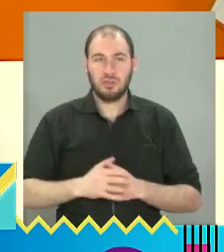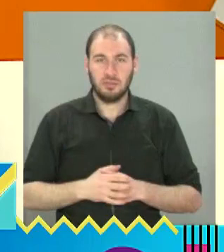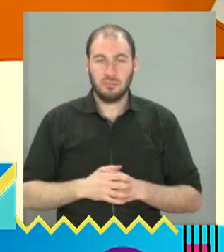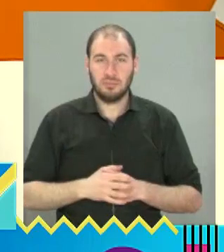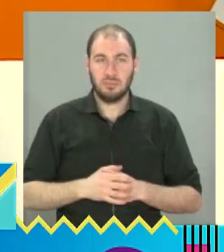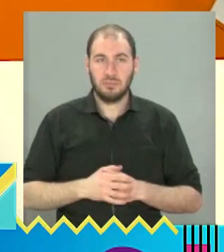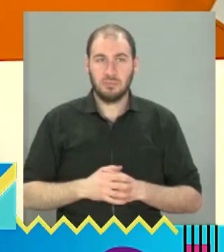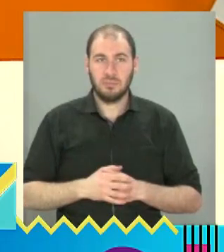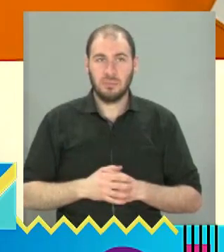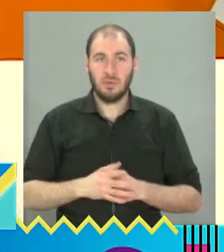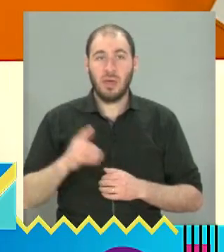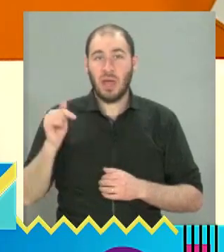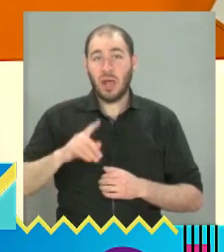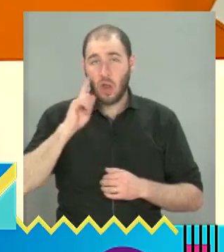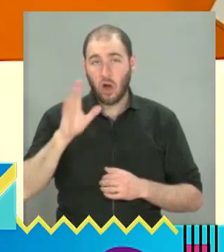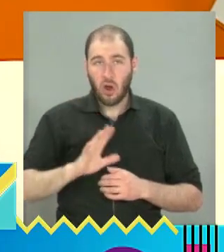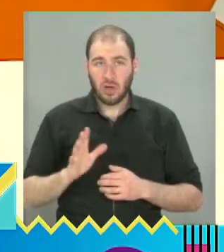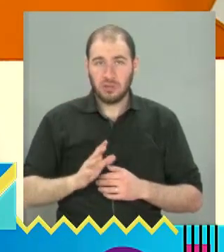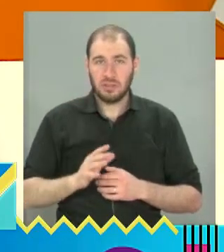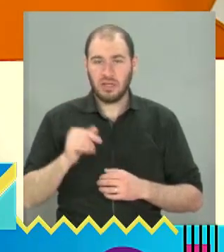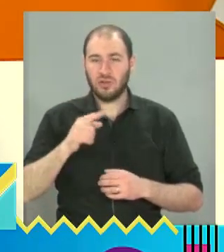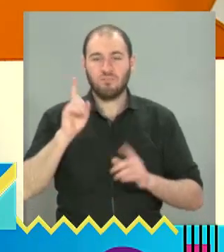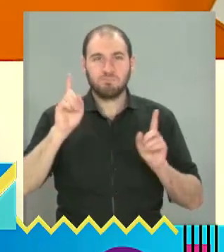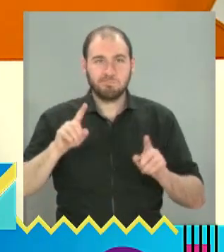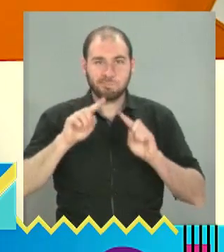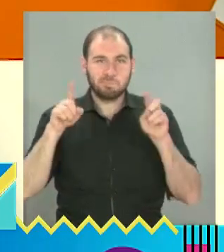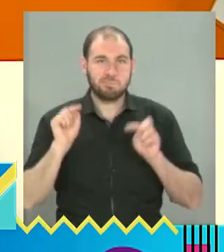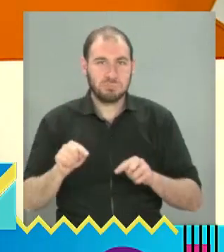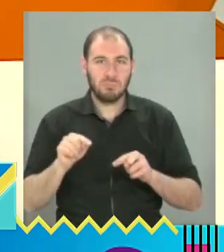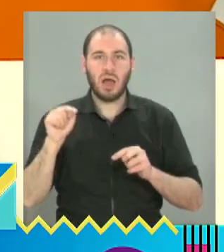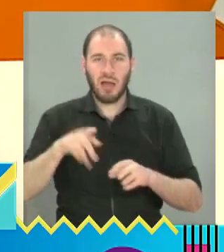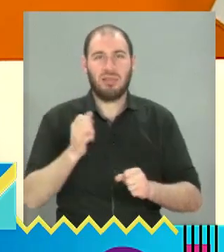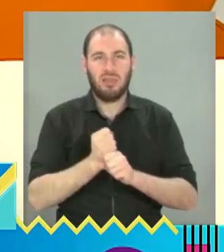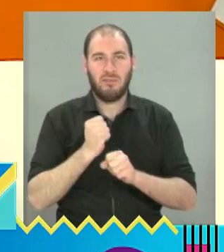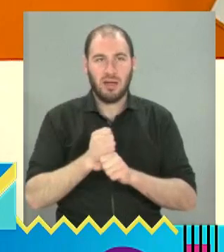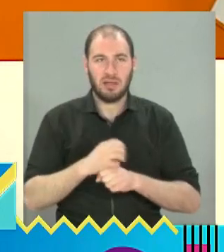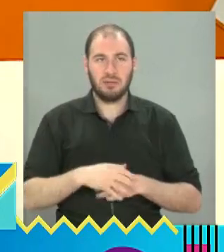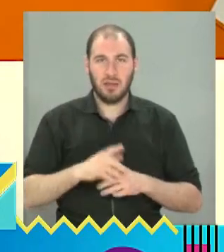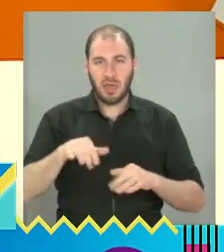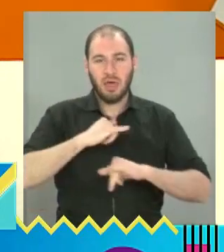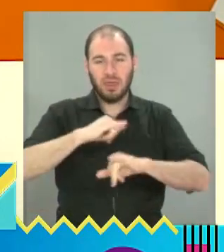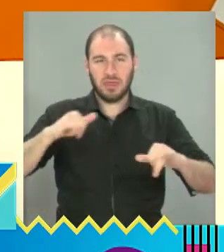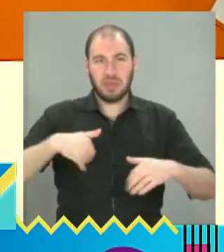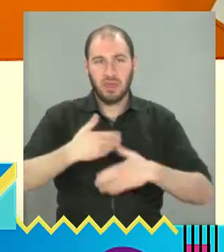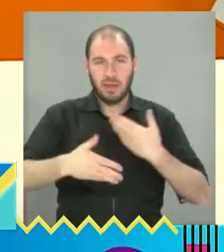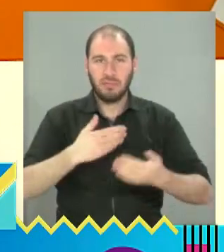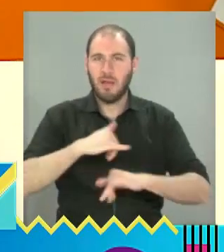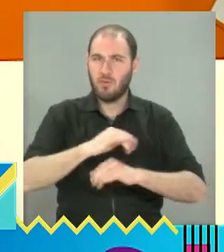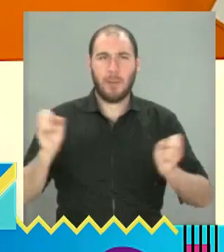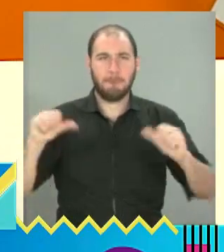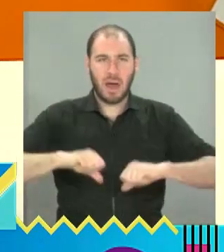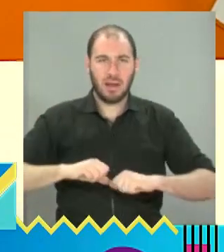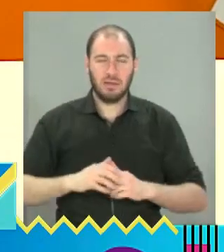y entonces desde ese desconocimiento y desde esa ignorancia es desde donde se trabaja y se informa, digamos, se malinforma,